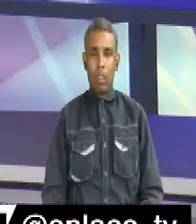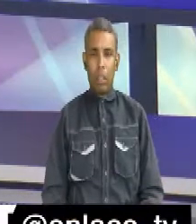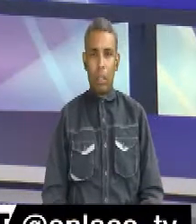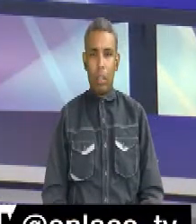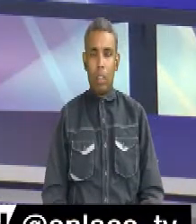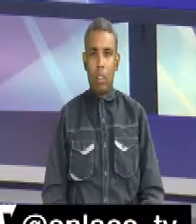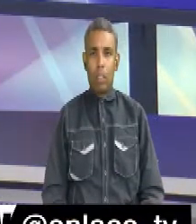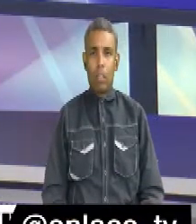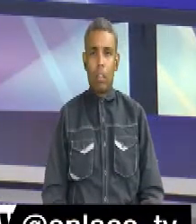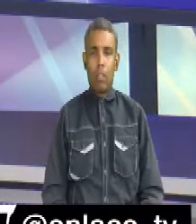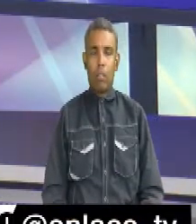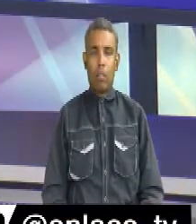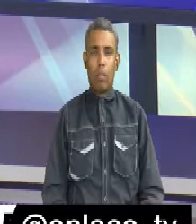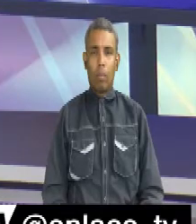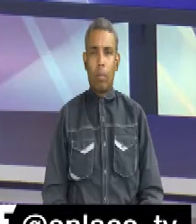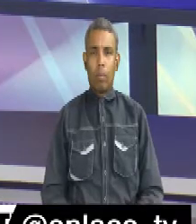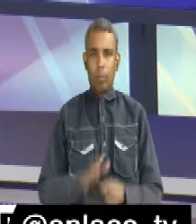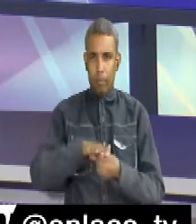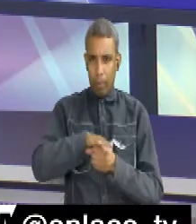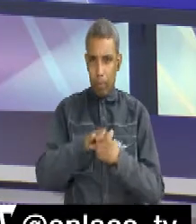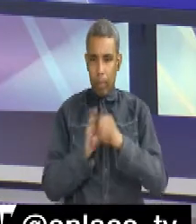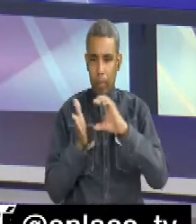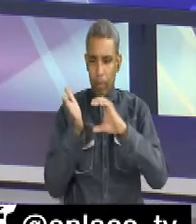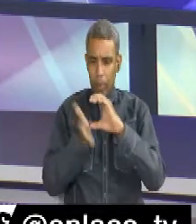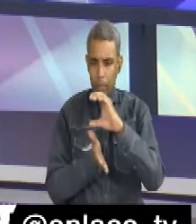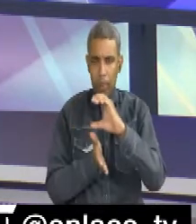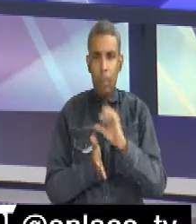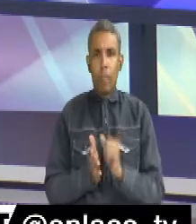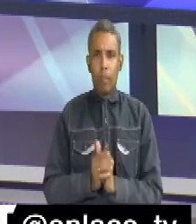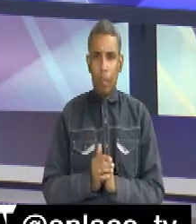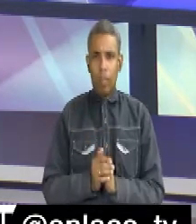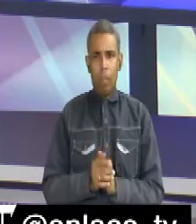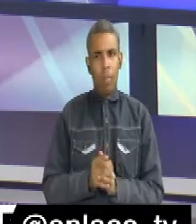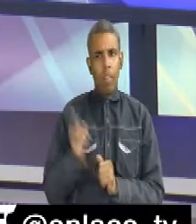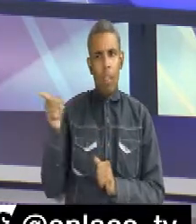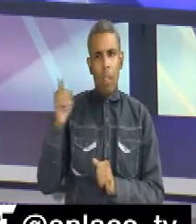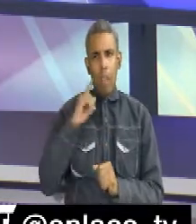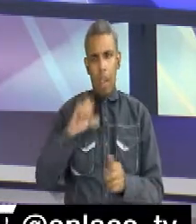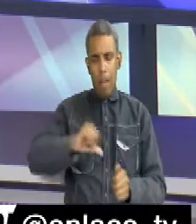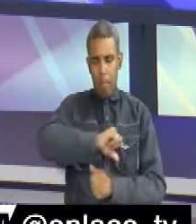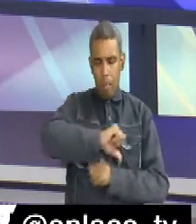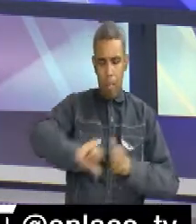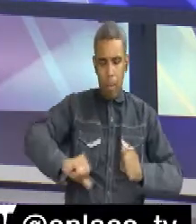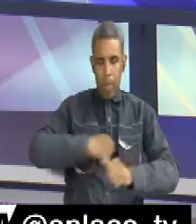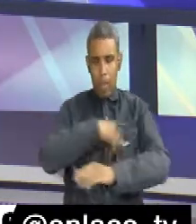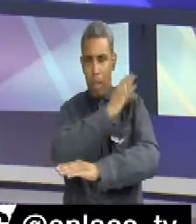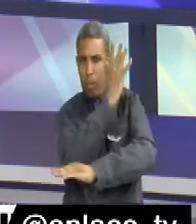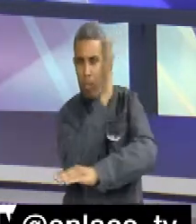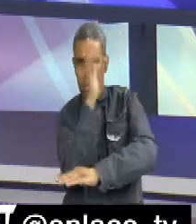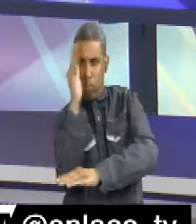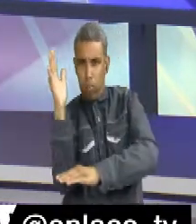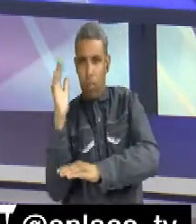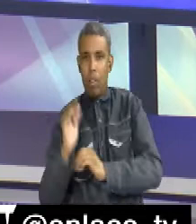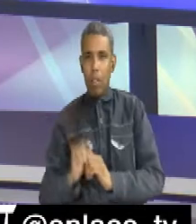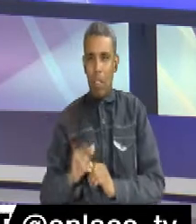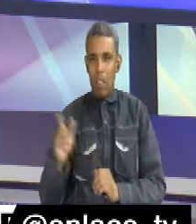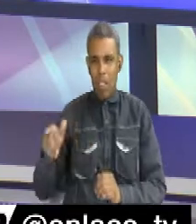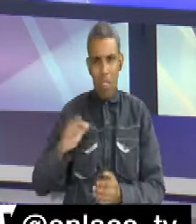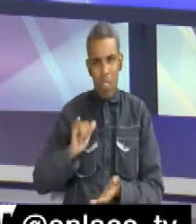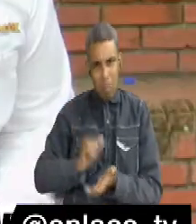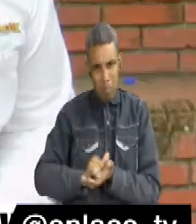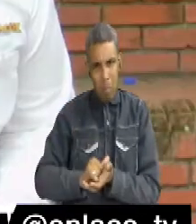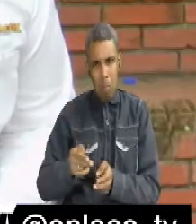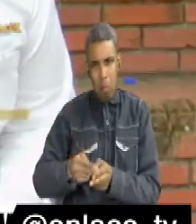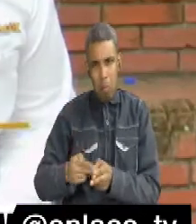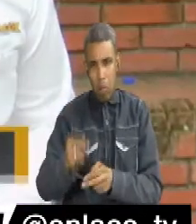En el Parque Ecológico del Barrio Cincuentenario se celebrará actividad pedagógica relacionada con el Día Mundial del Sol.